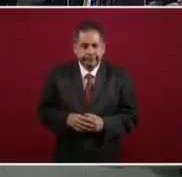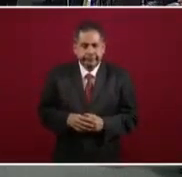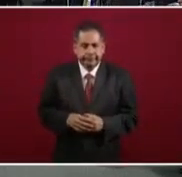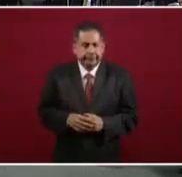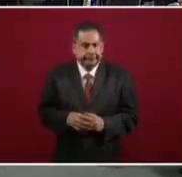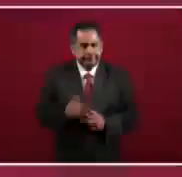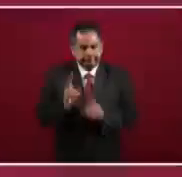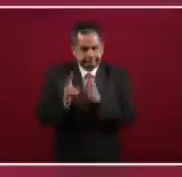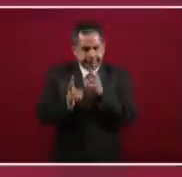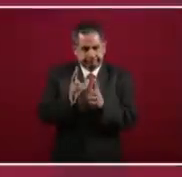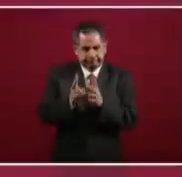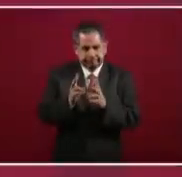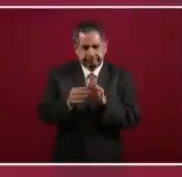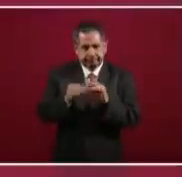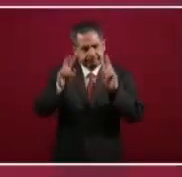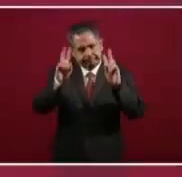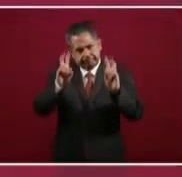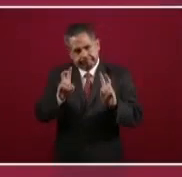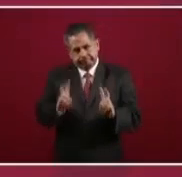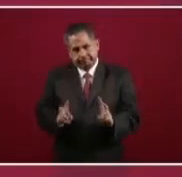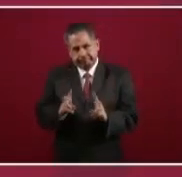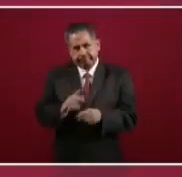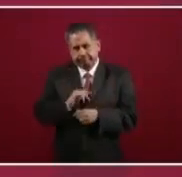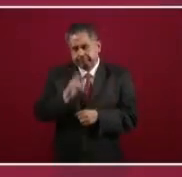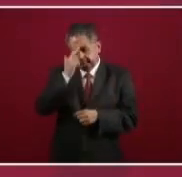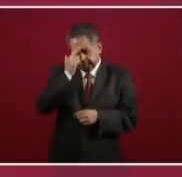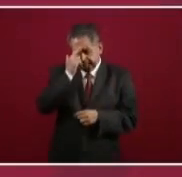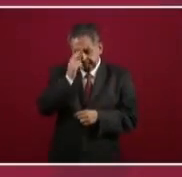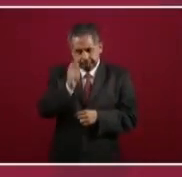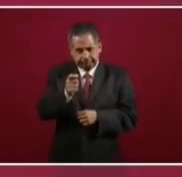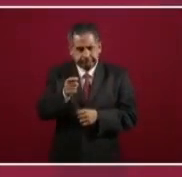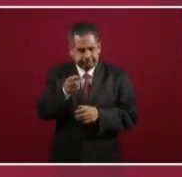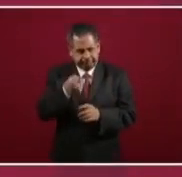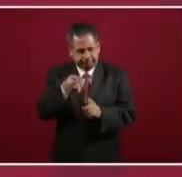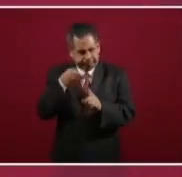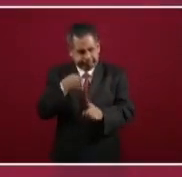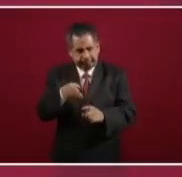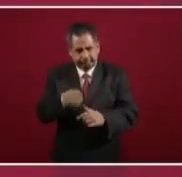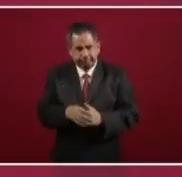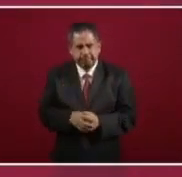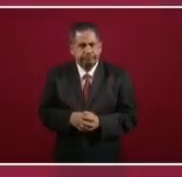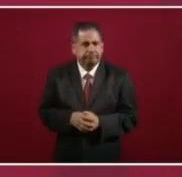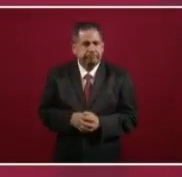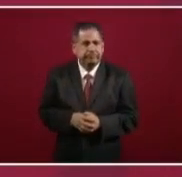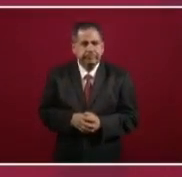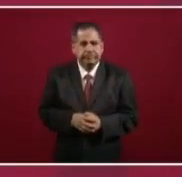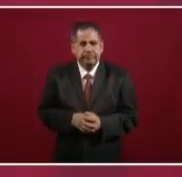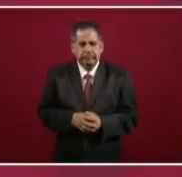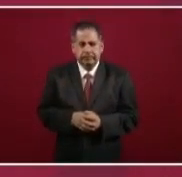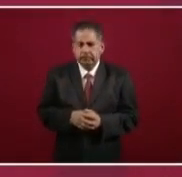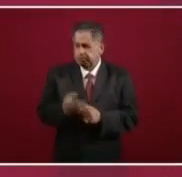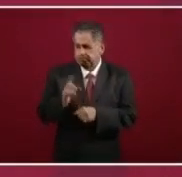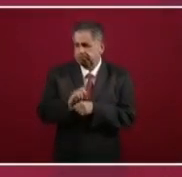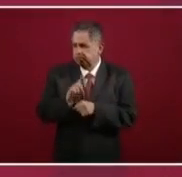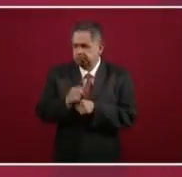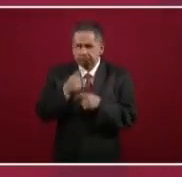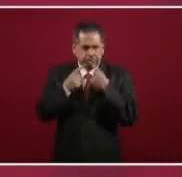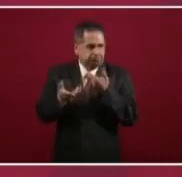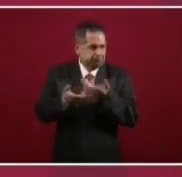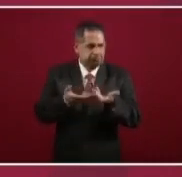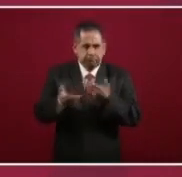tratar los temas no así en lo cotidiano